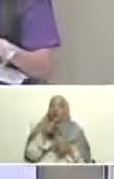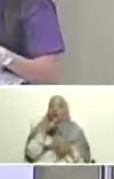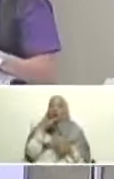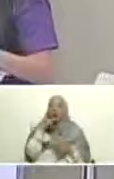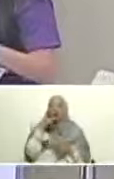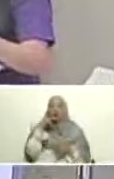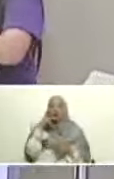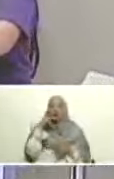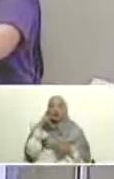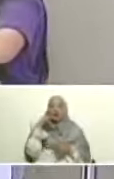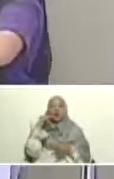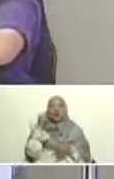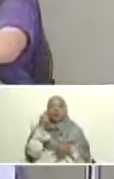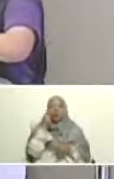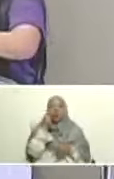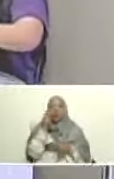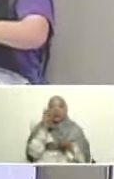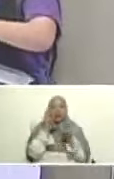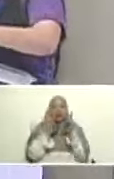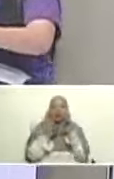Diablito con queso amarillo.